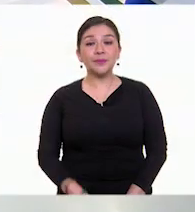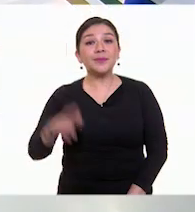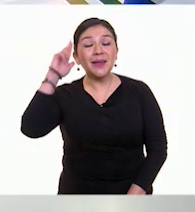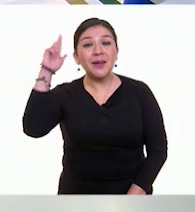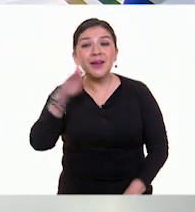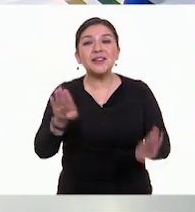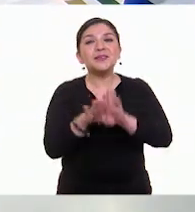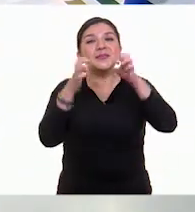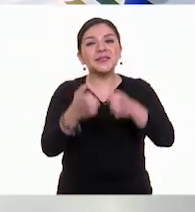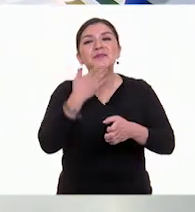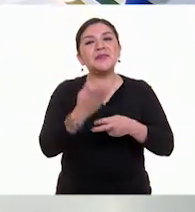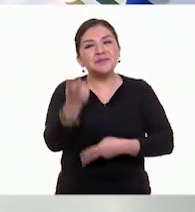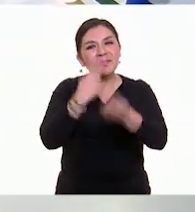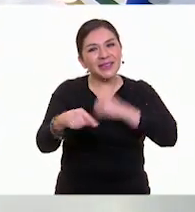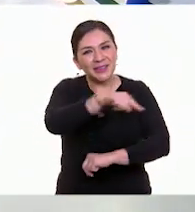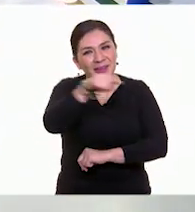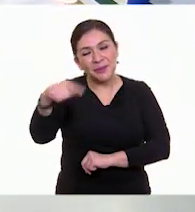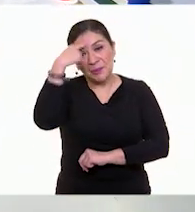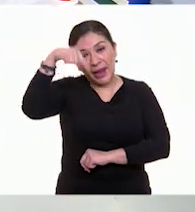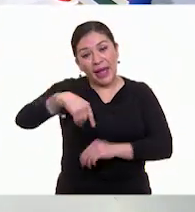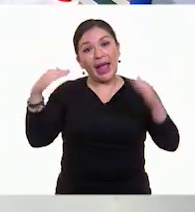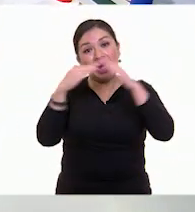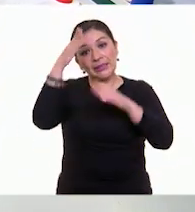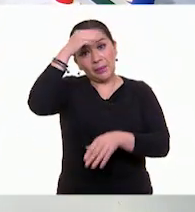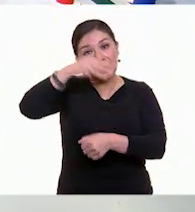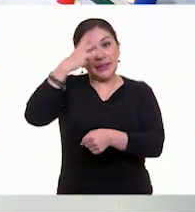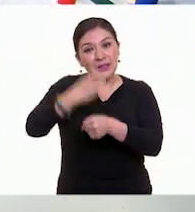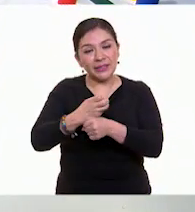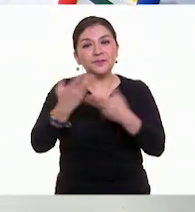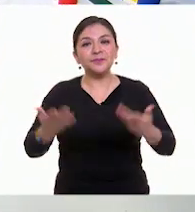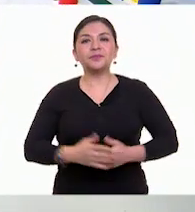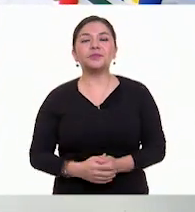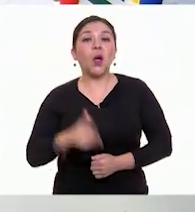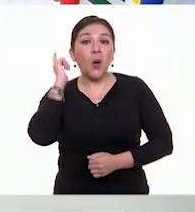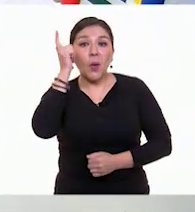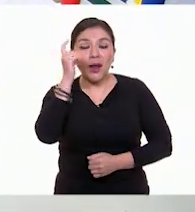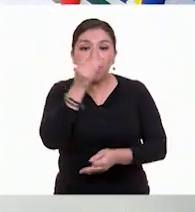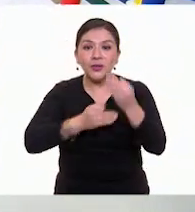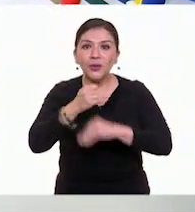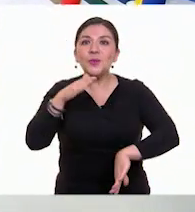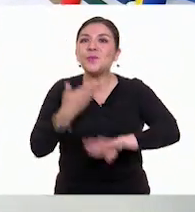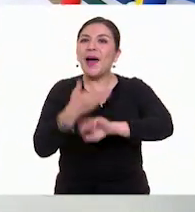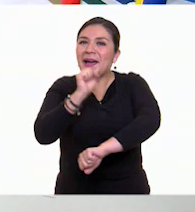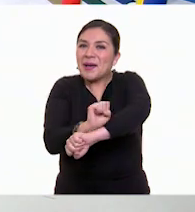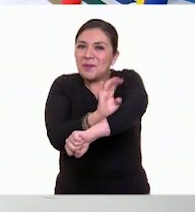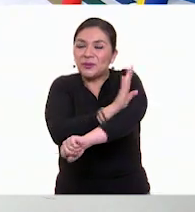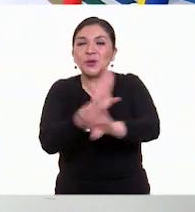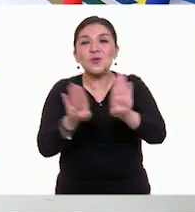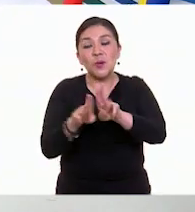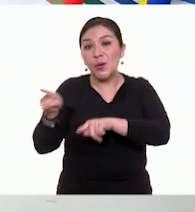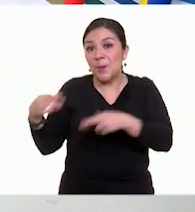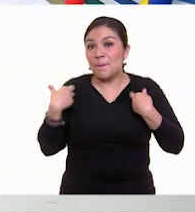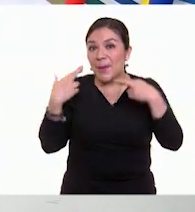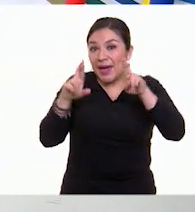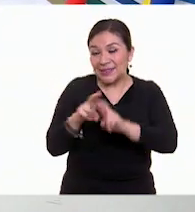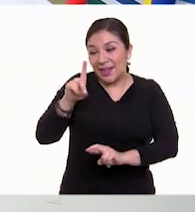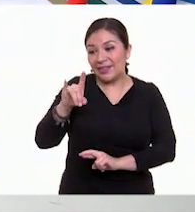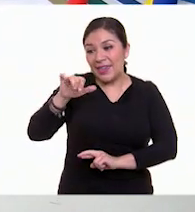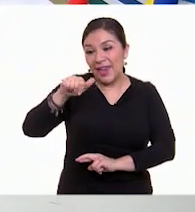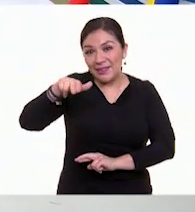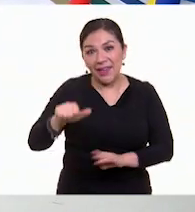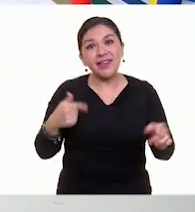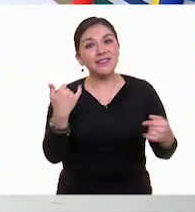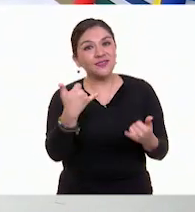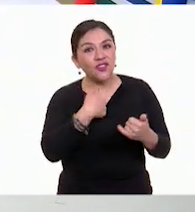Hola, ¿cómo están? Bienvenidas y bienvenidos a Aprende en Casa 3. Espero que estén tan emocionados como la maestra Diana Florisa Cortés